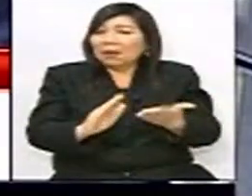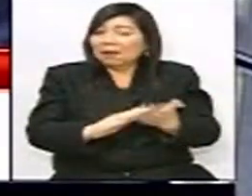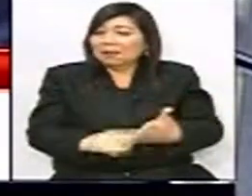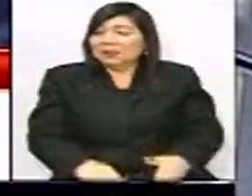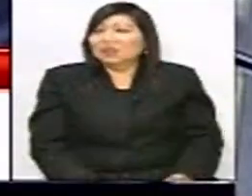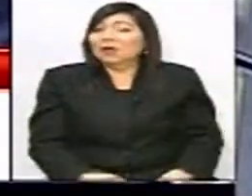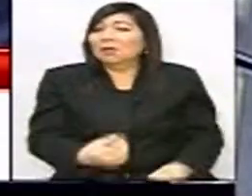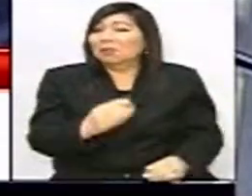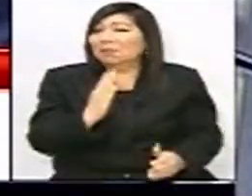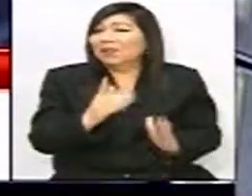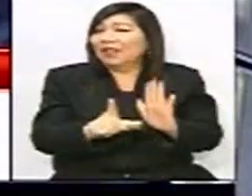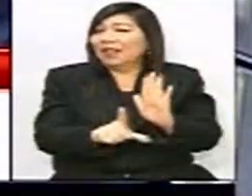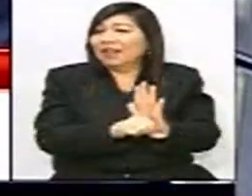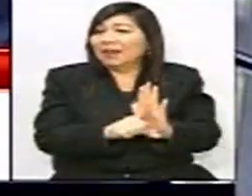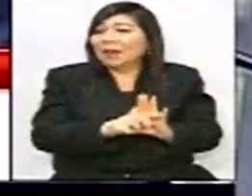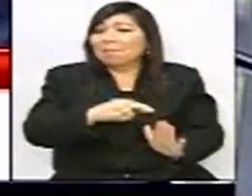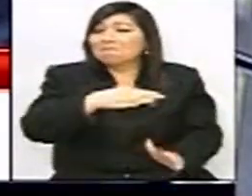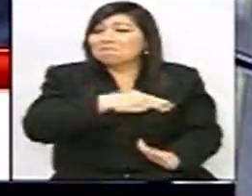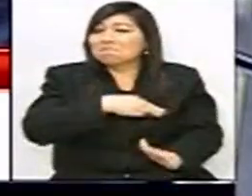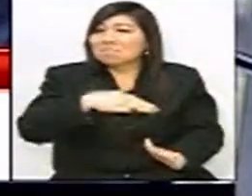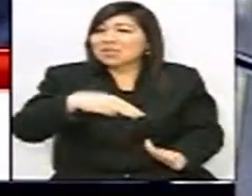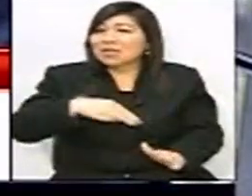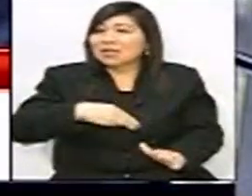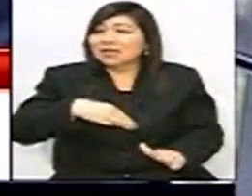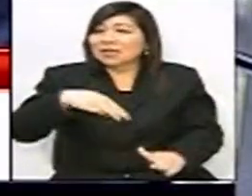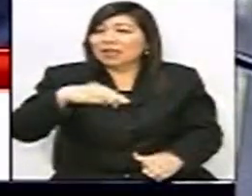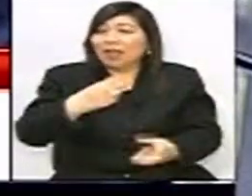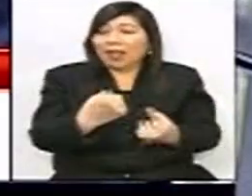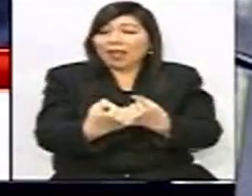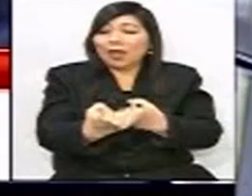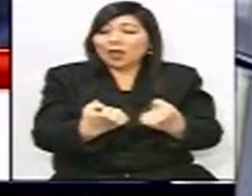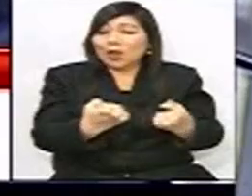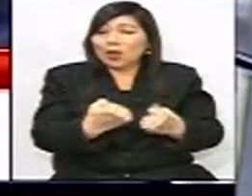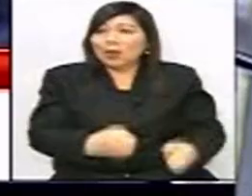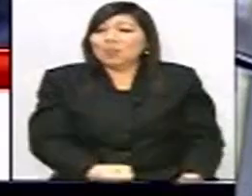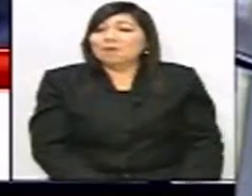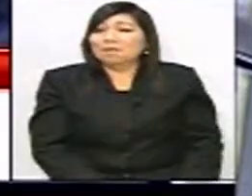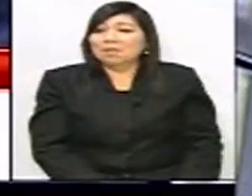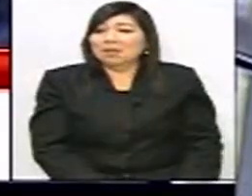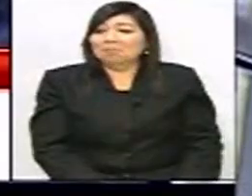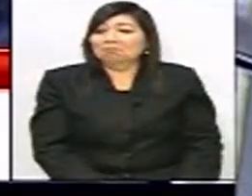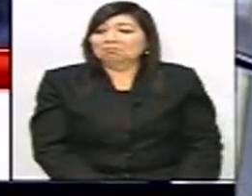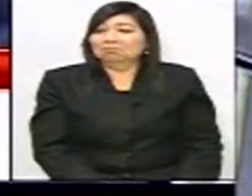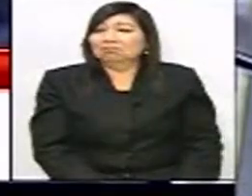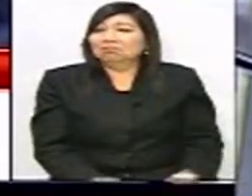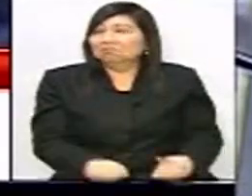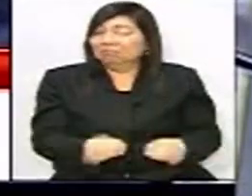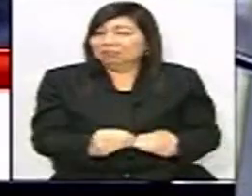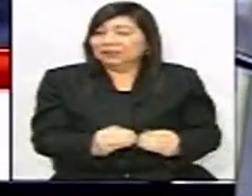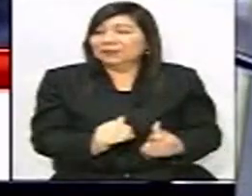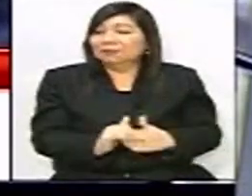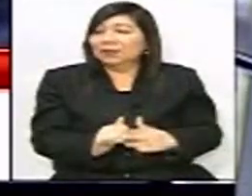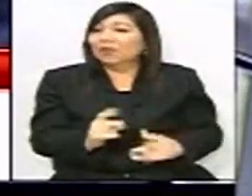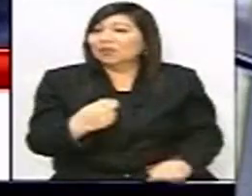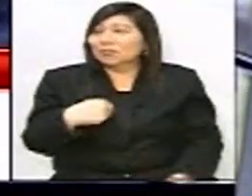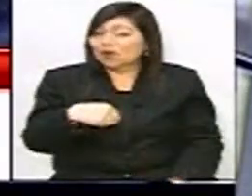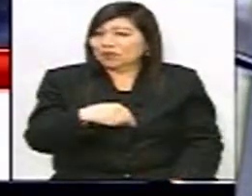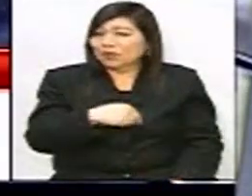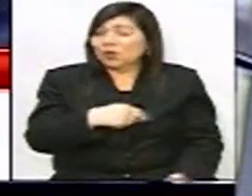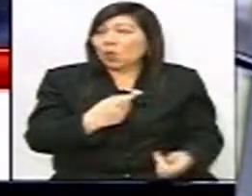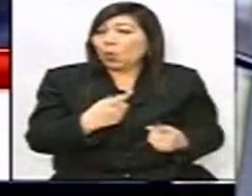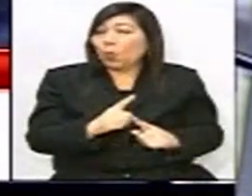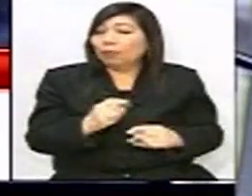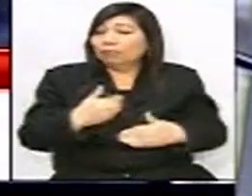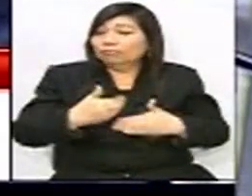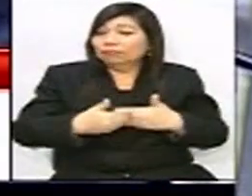lo mandaba la ley, del Ministerio de Economía y de, me parece, era con la Contraloría. Nosotros fue cuando